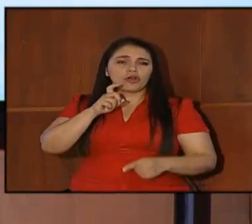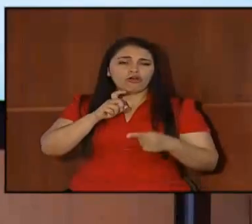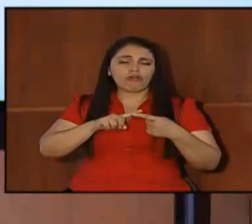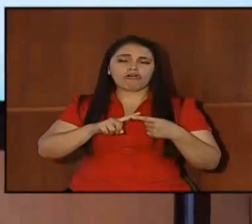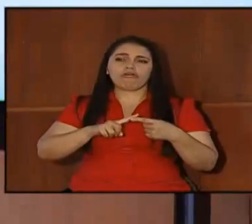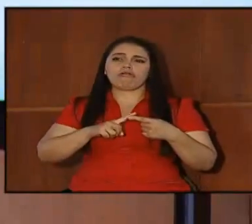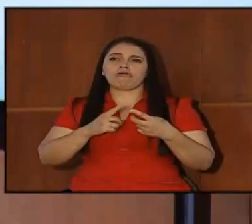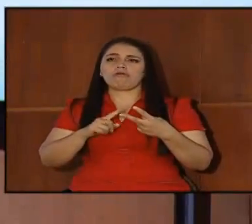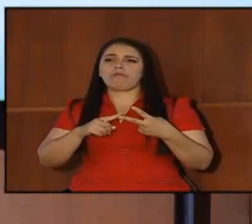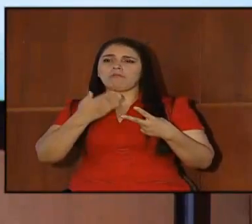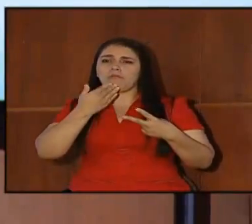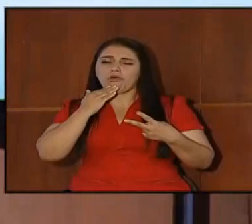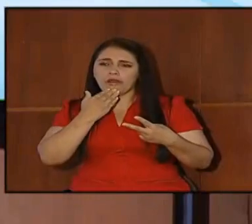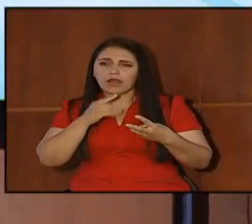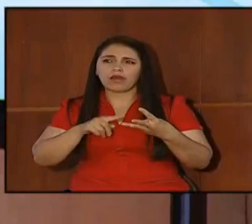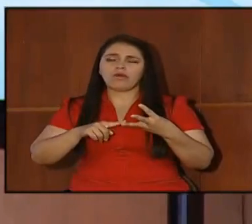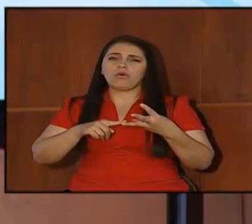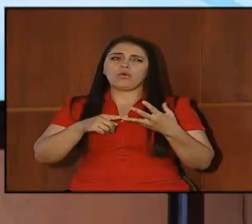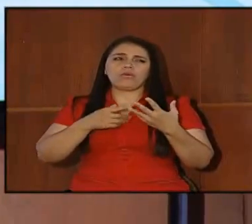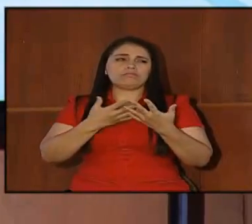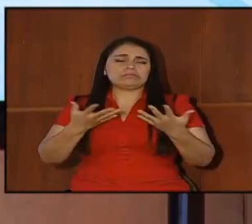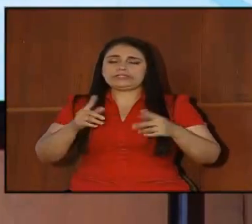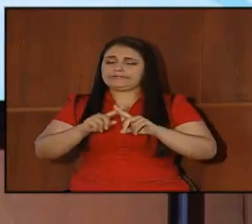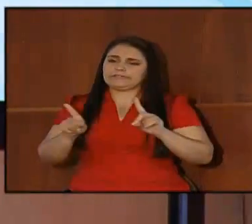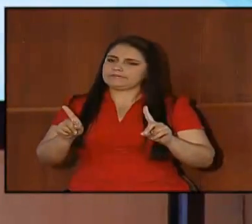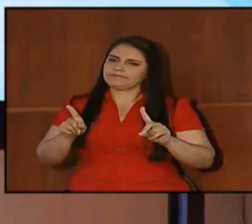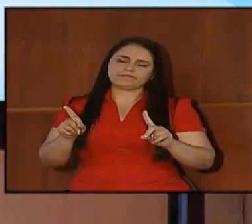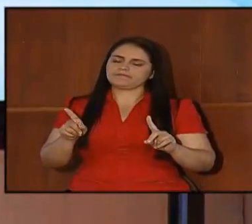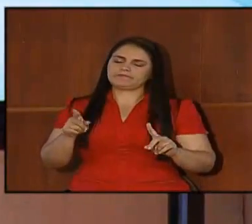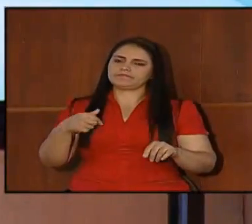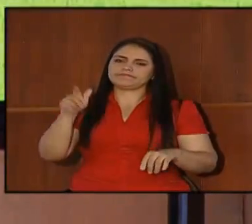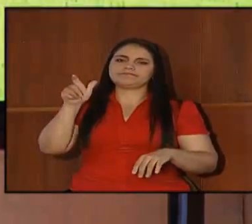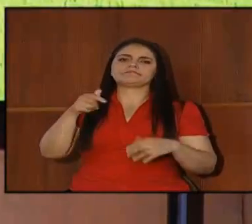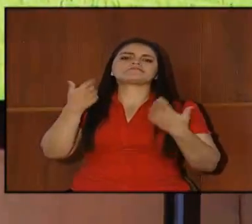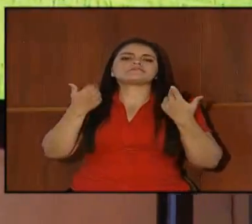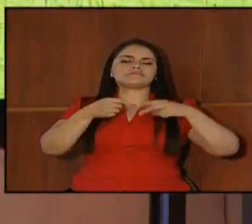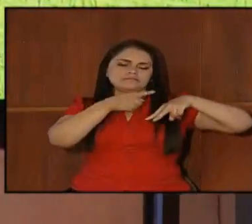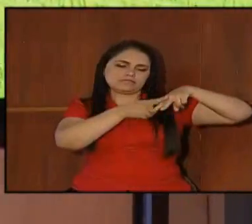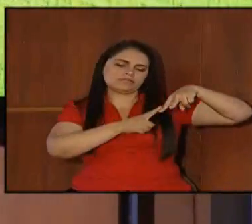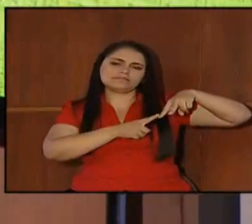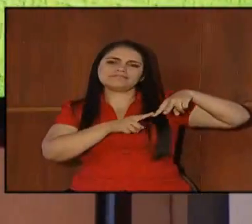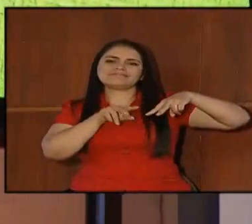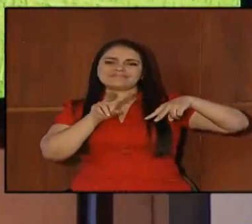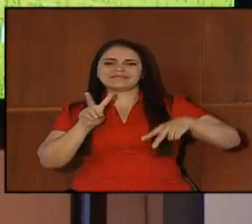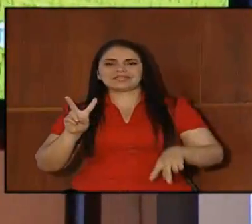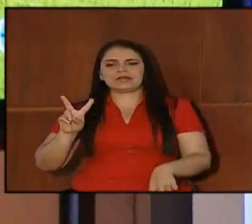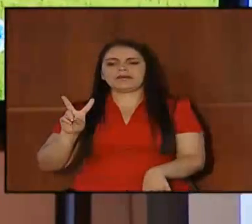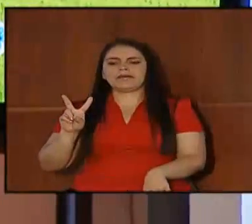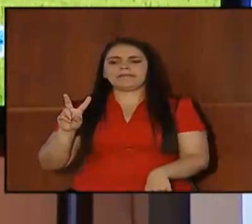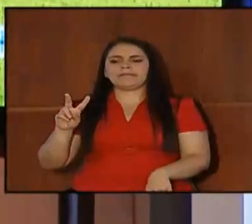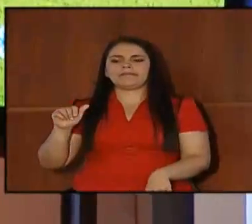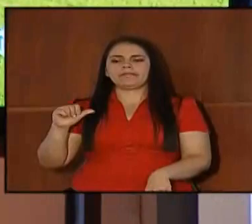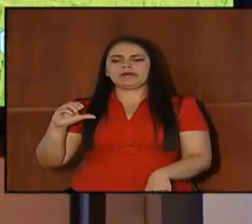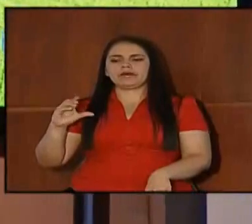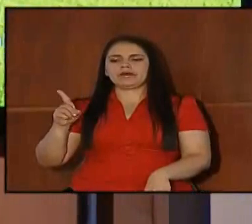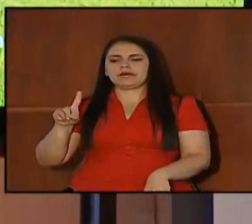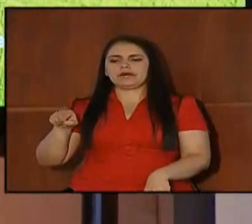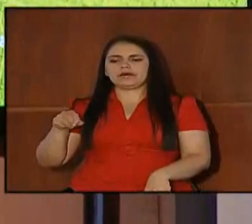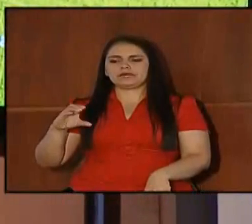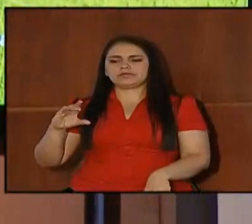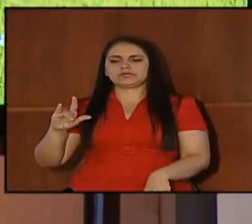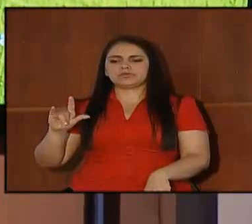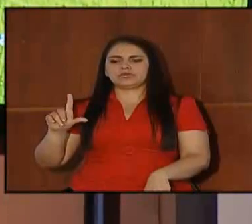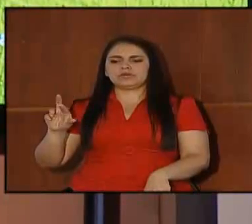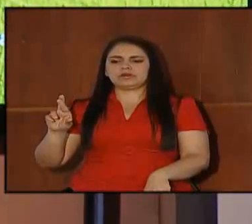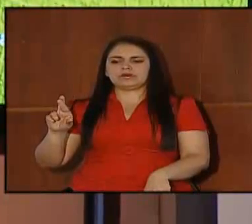hay coloración morada, ahí sí decimos, venga, eso ya es vascular. Pero si está solamente hinchadito, como esta